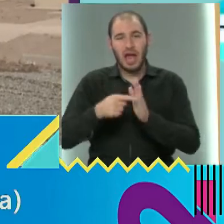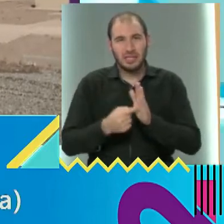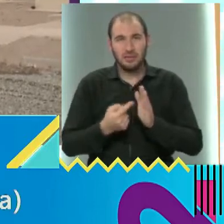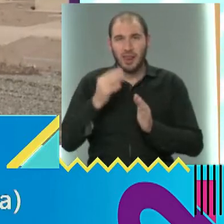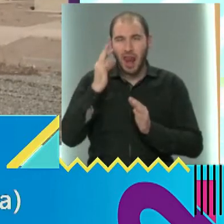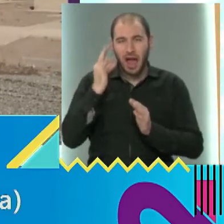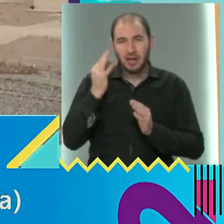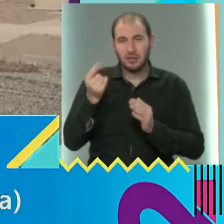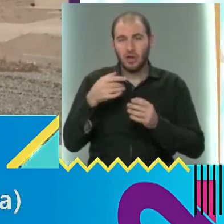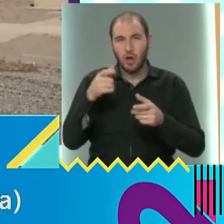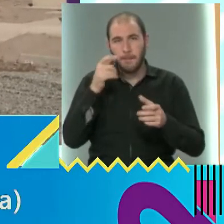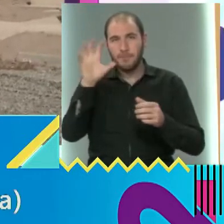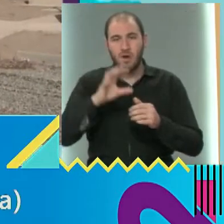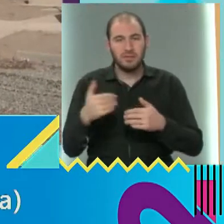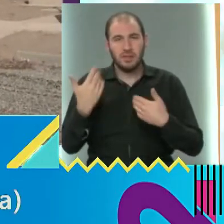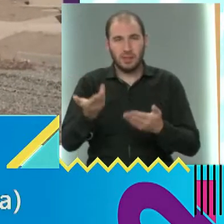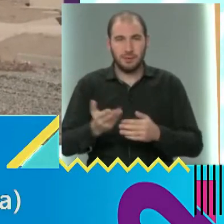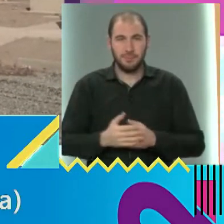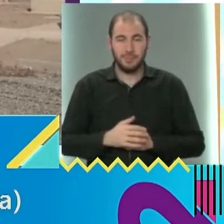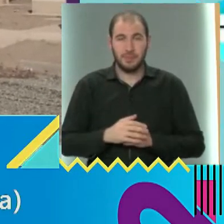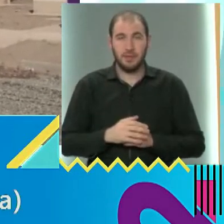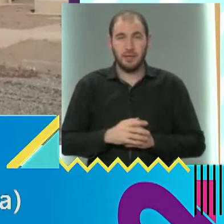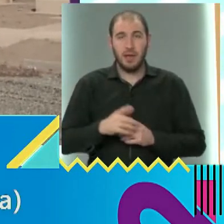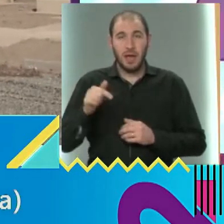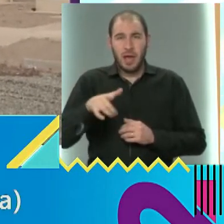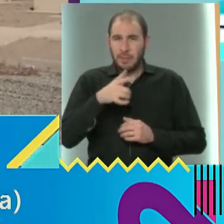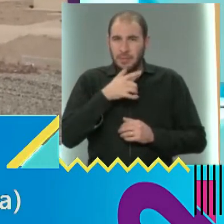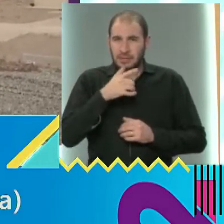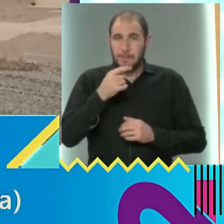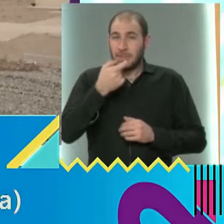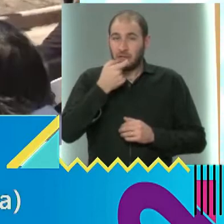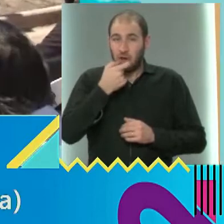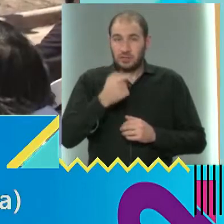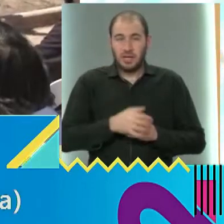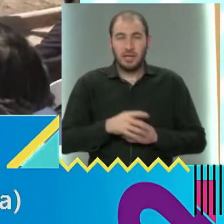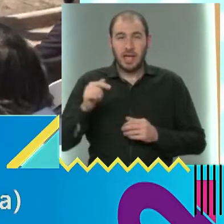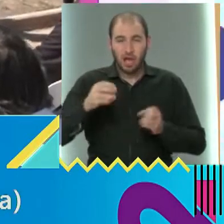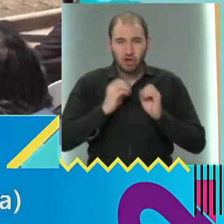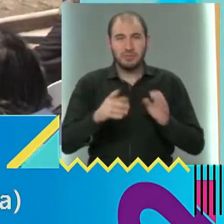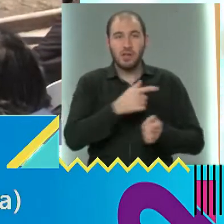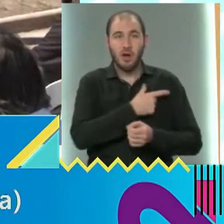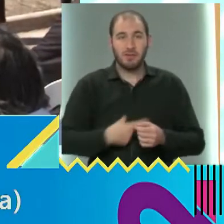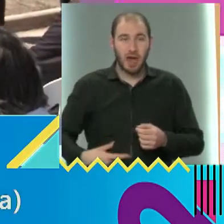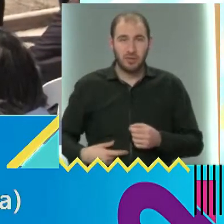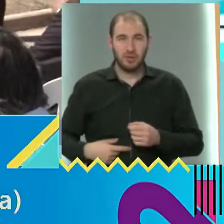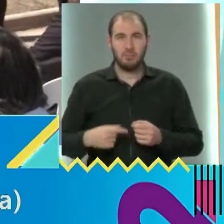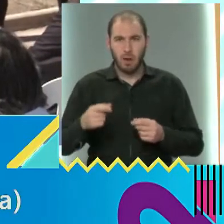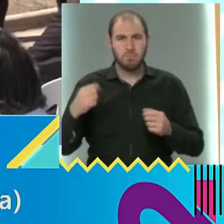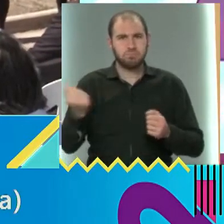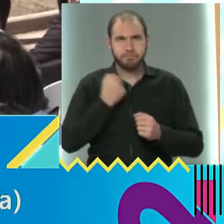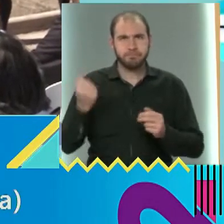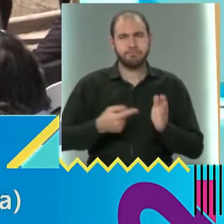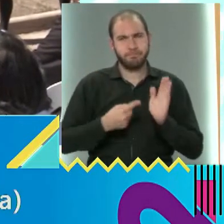menos que pase a la revisión de las provincias. Y bueno, y en esto creo que Mendoza, con este lanzamiento del gobernador, ha dado una señal muy